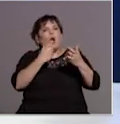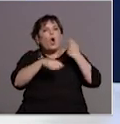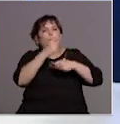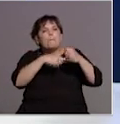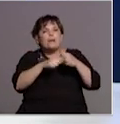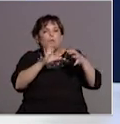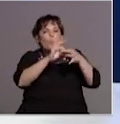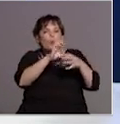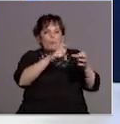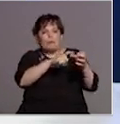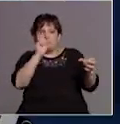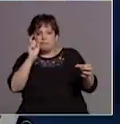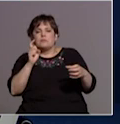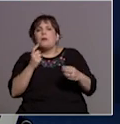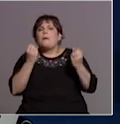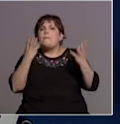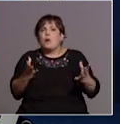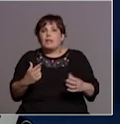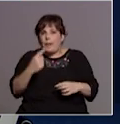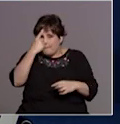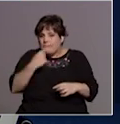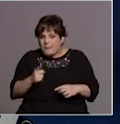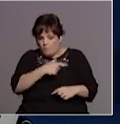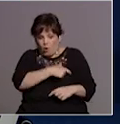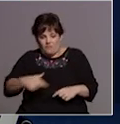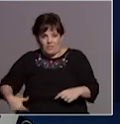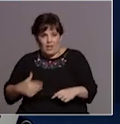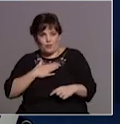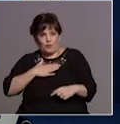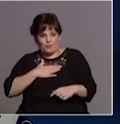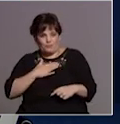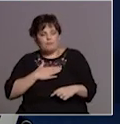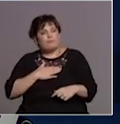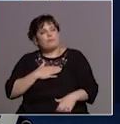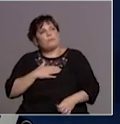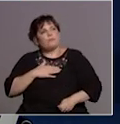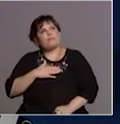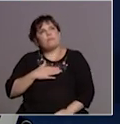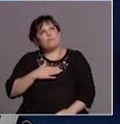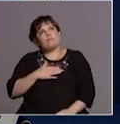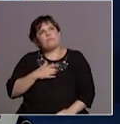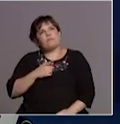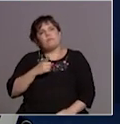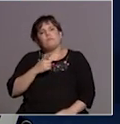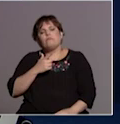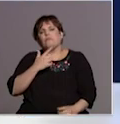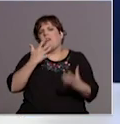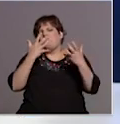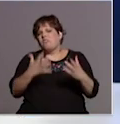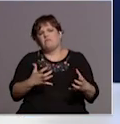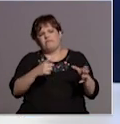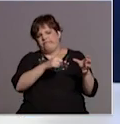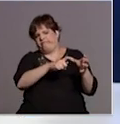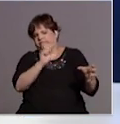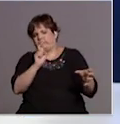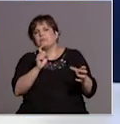inicia a partir de una fractura del mismo gobierno hay que decir que el primer paso hacia la salida del reino